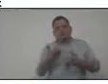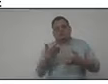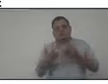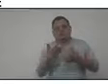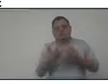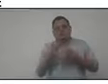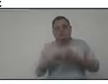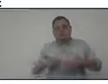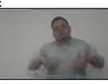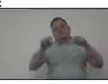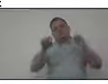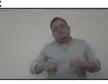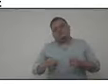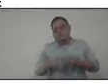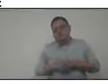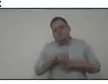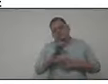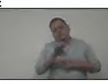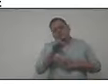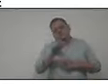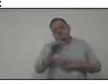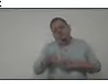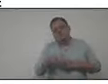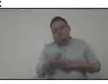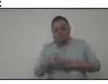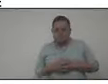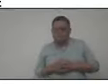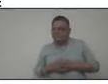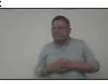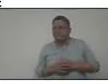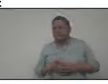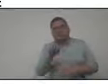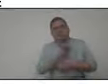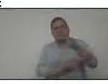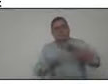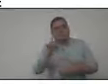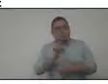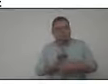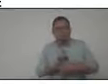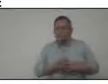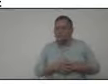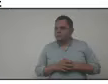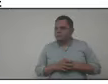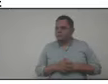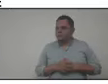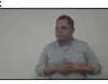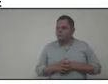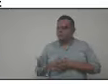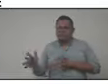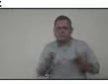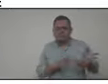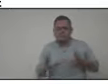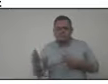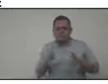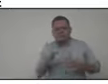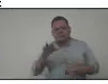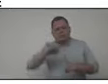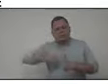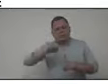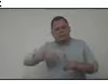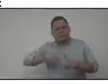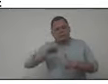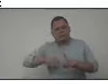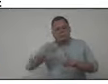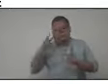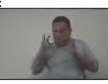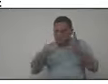de habilitación como EPS. Tuvimos el año anterior, durante aproximadamente 3 meses, una visita a